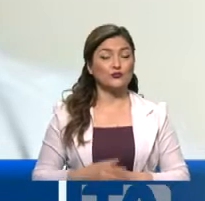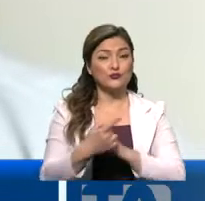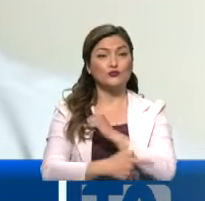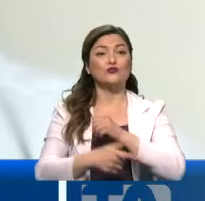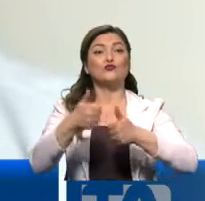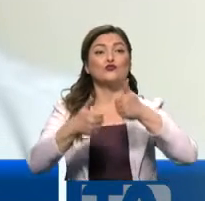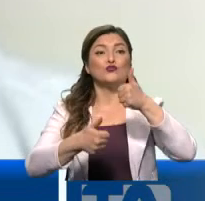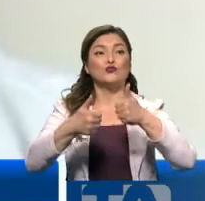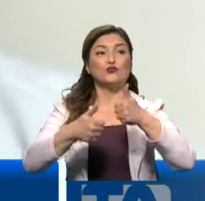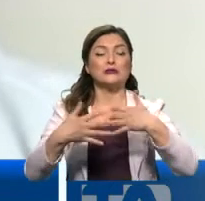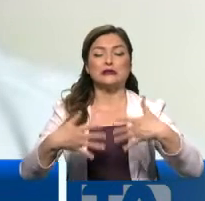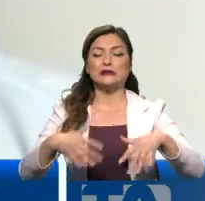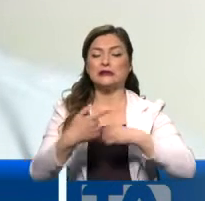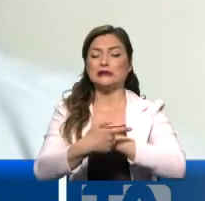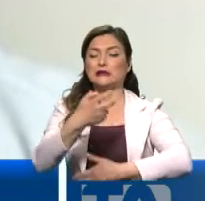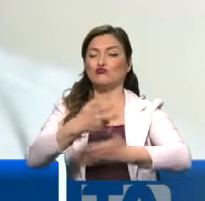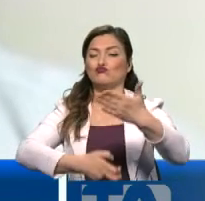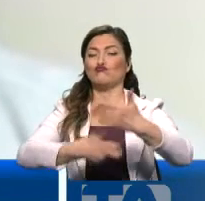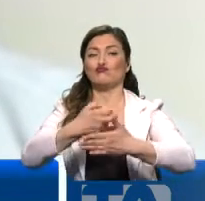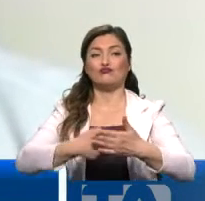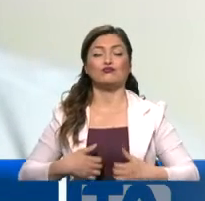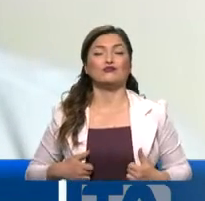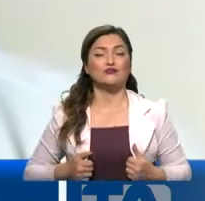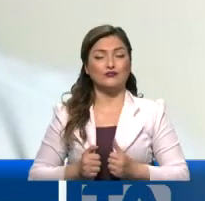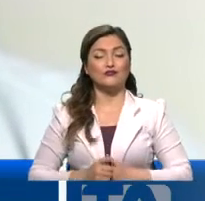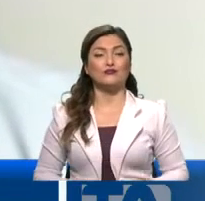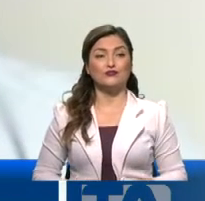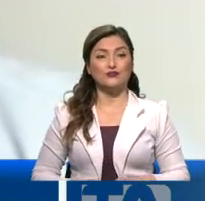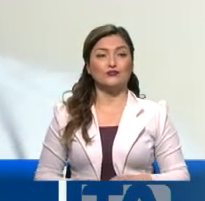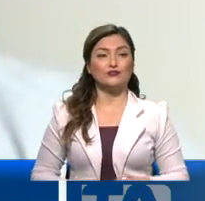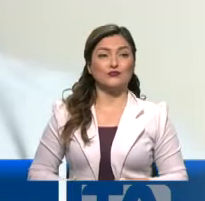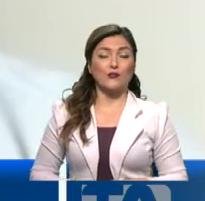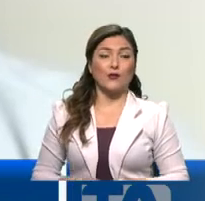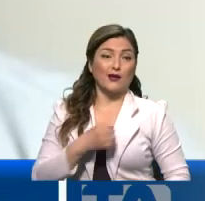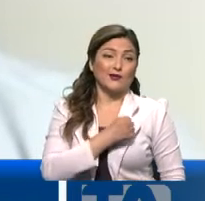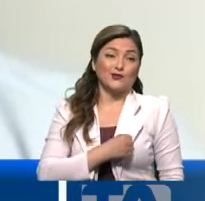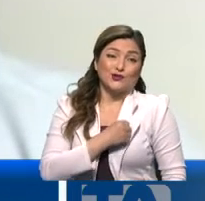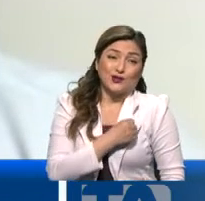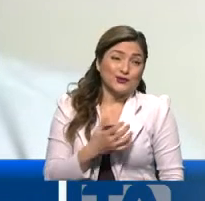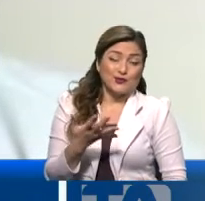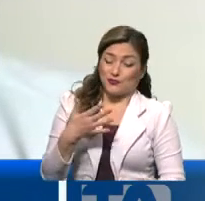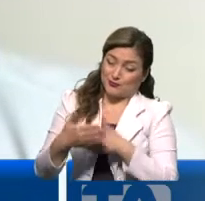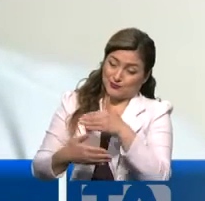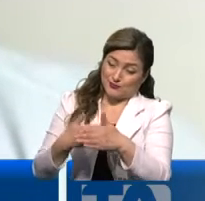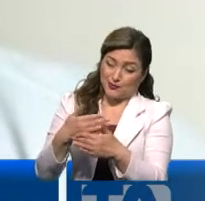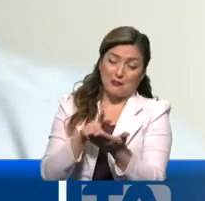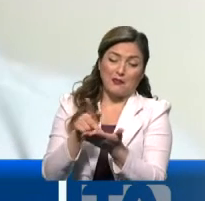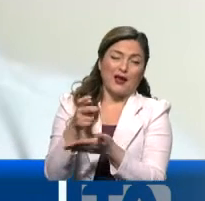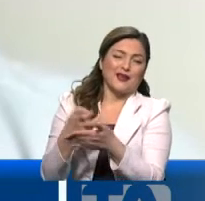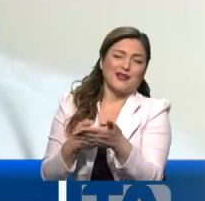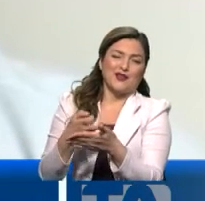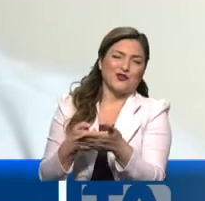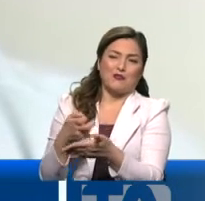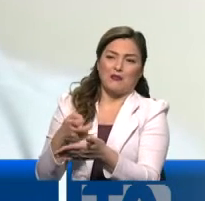de manera pecuniaria, que lastimosamente a la larga lo pecuniario va a tener que pagar todos los quiteños,